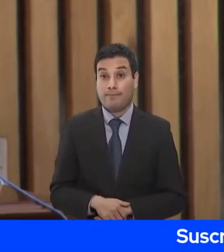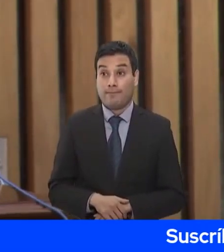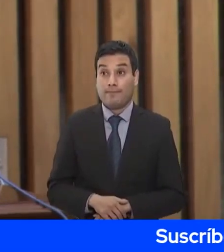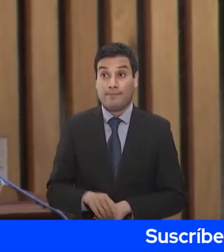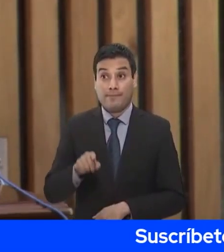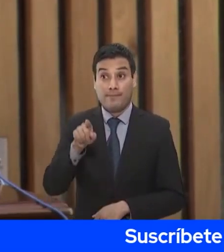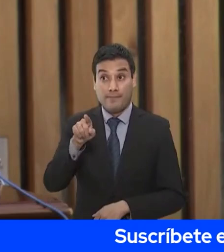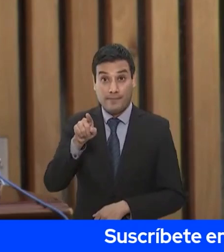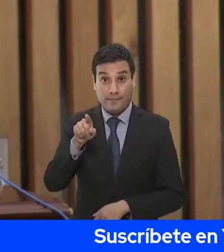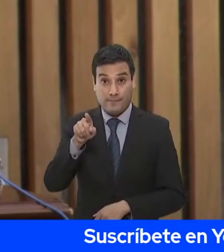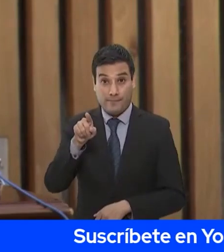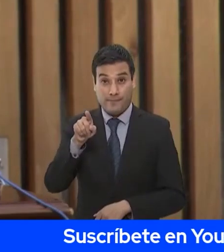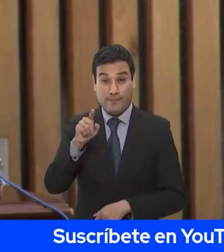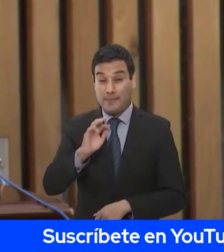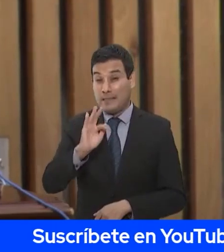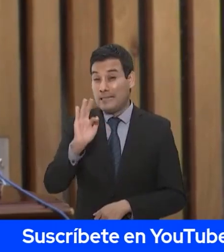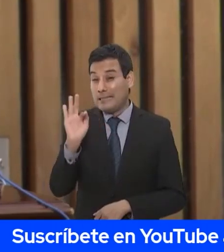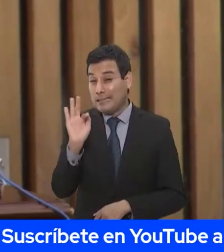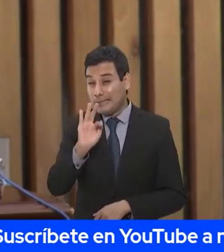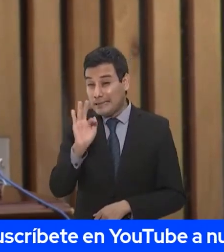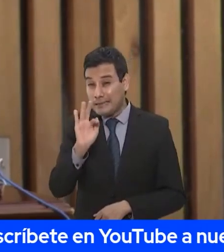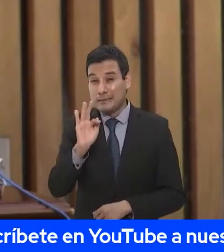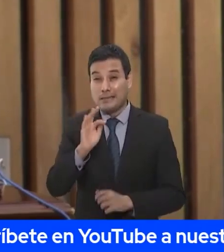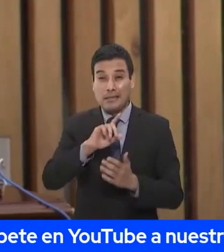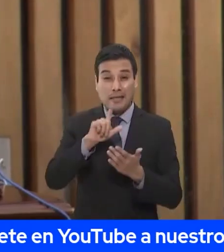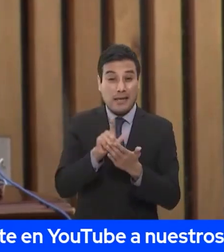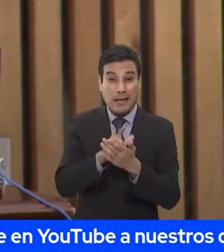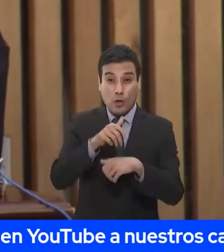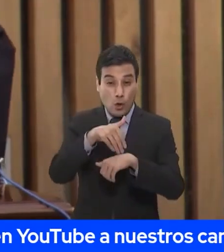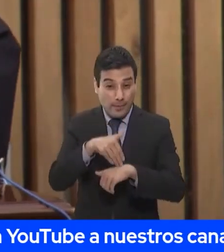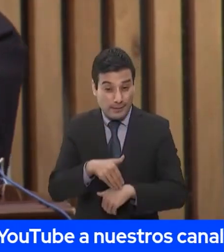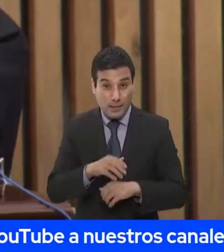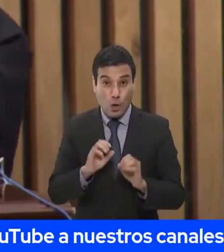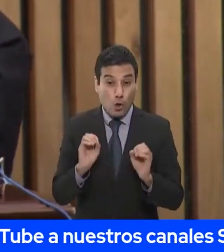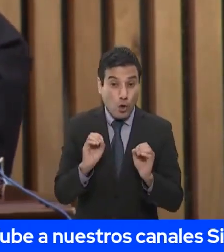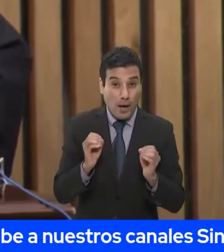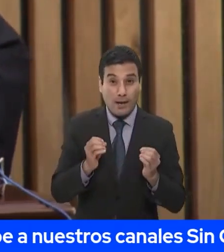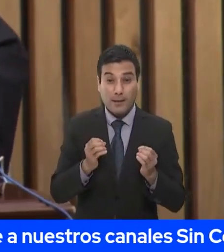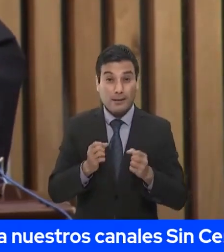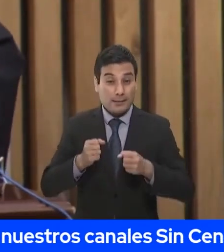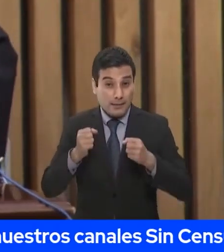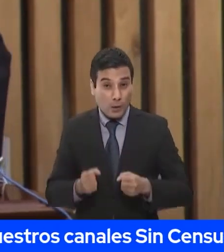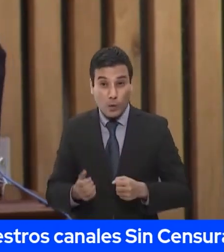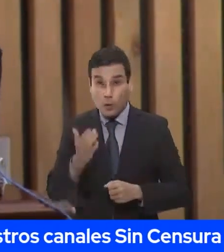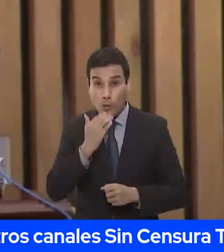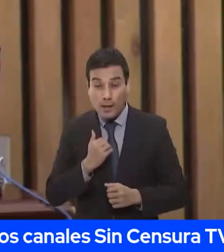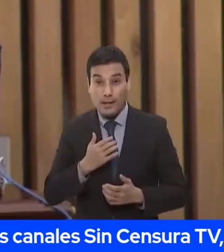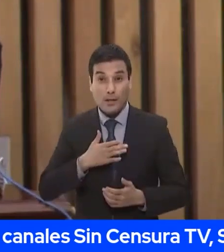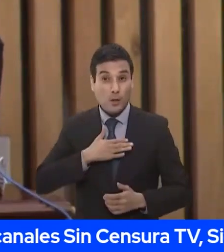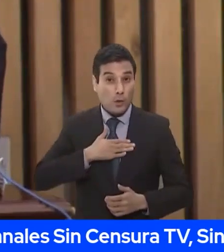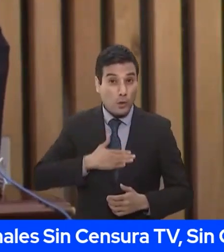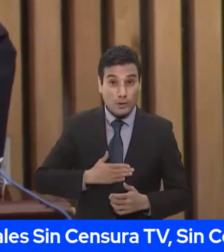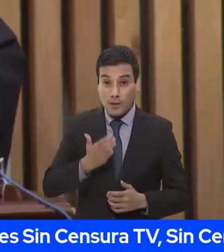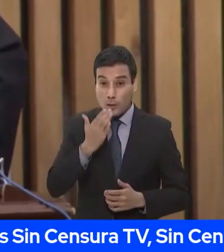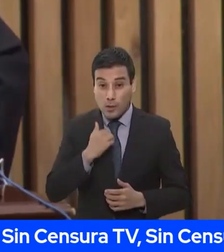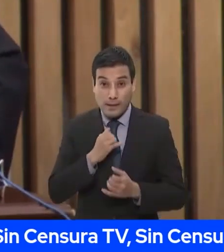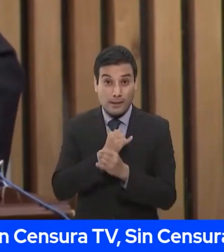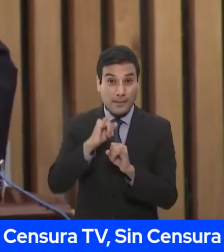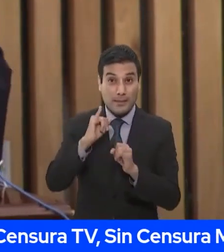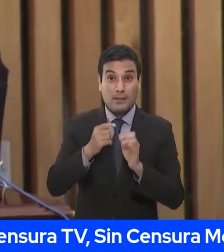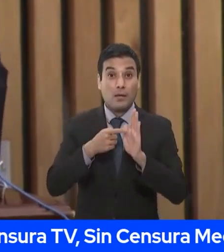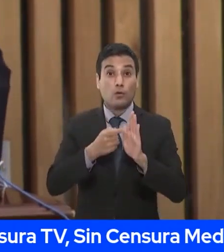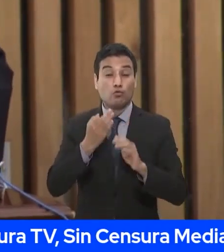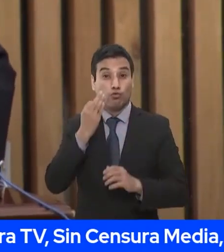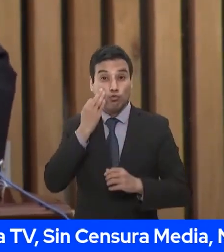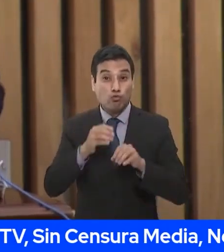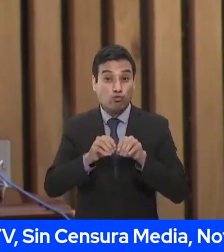las características de legalidad, certeza, imparcialidad, independencia y máxima